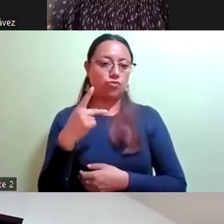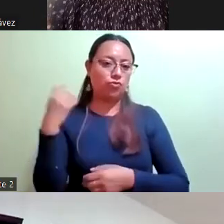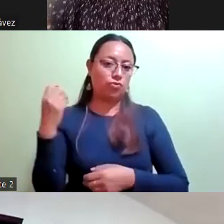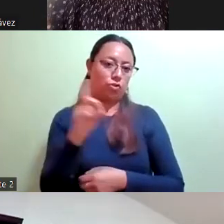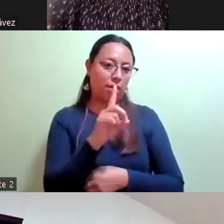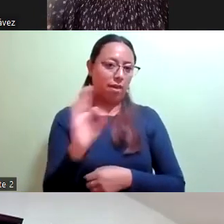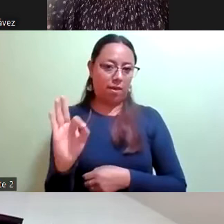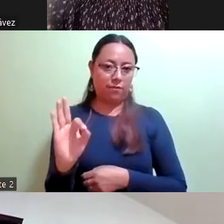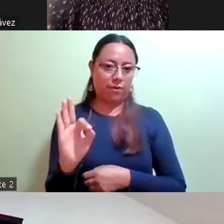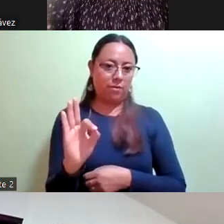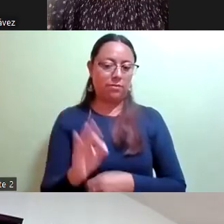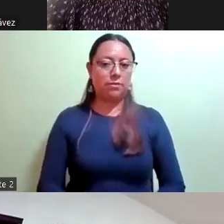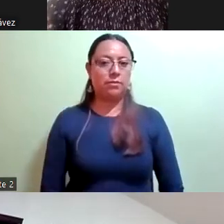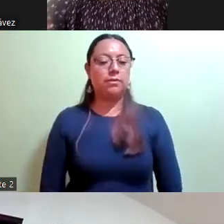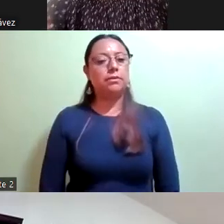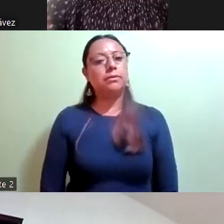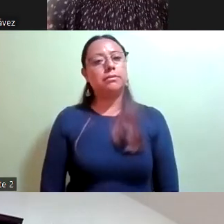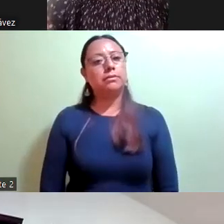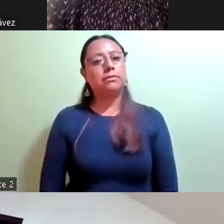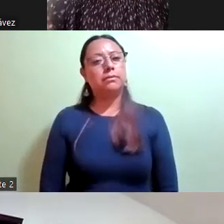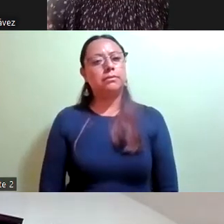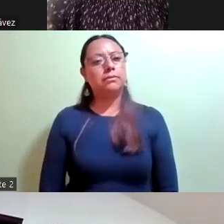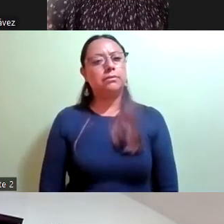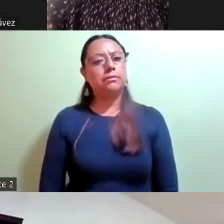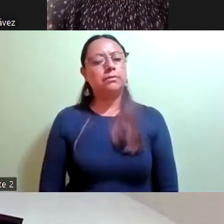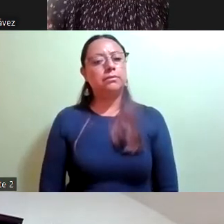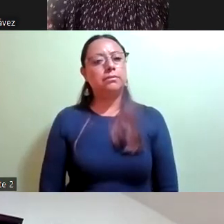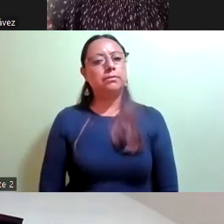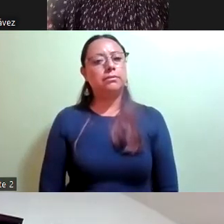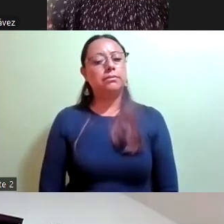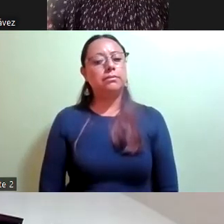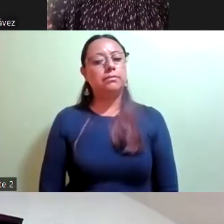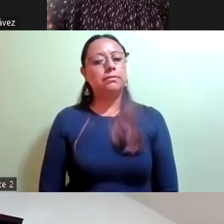Sin embargo, no se